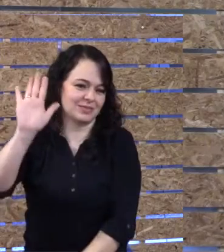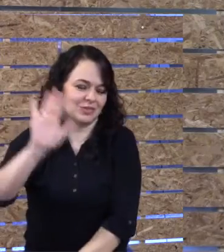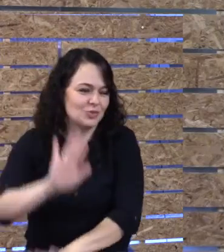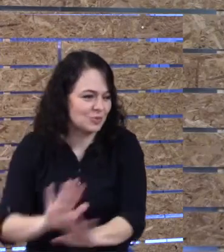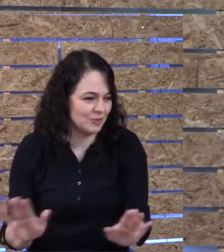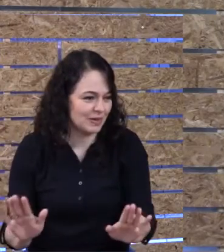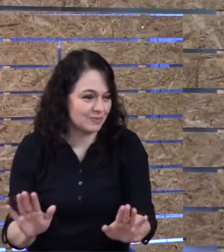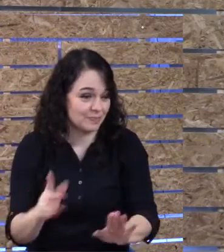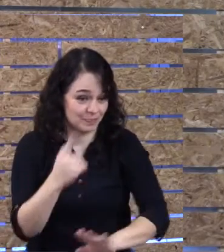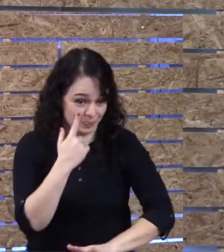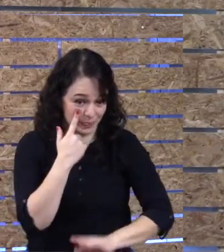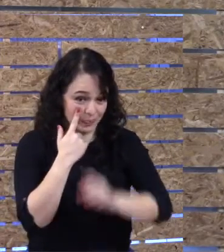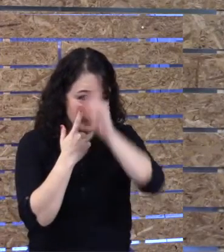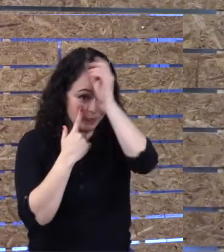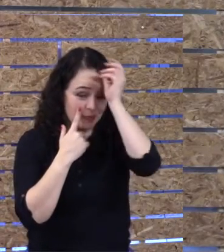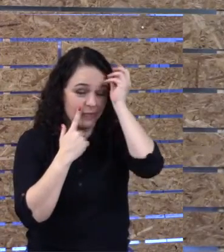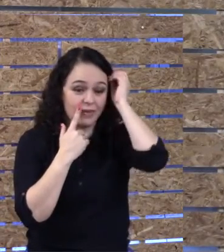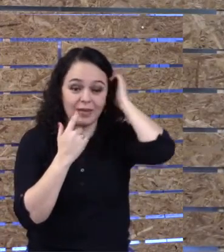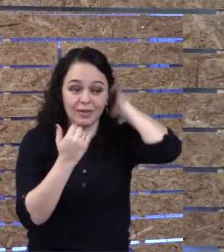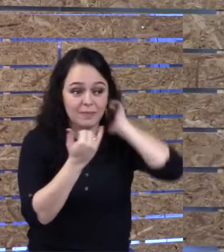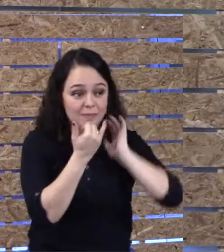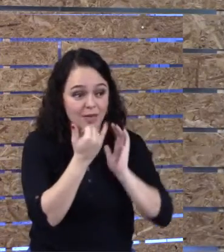Ellas no planean.